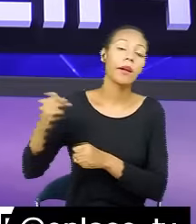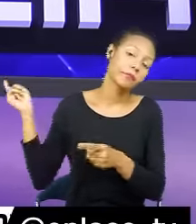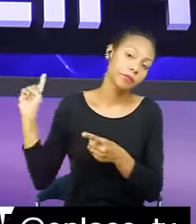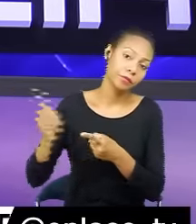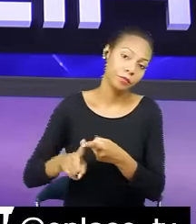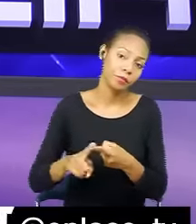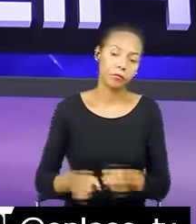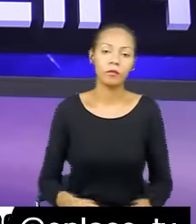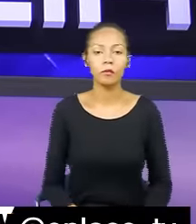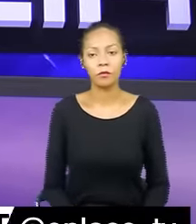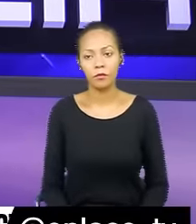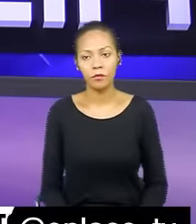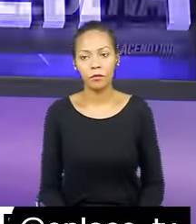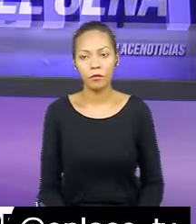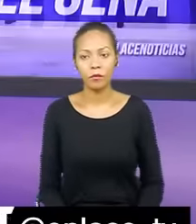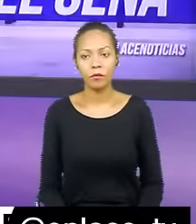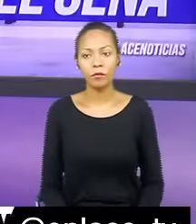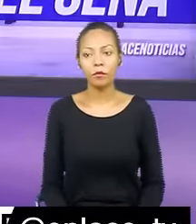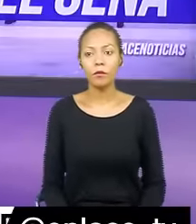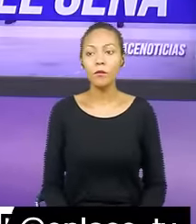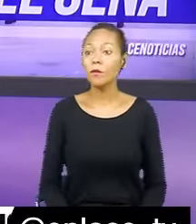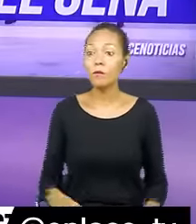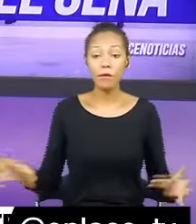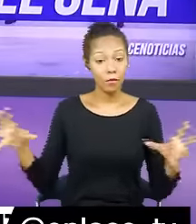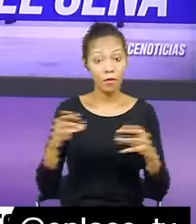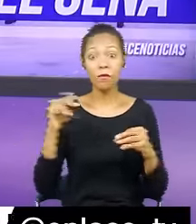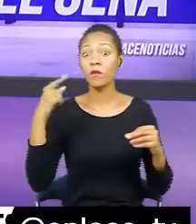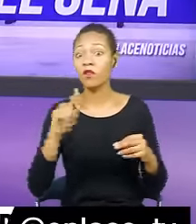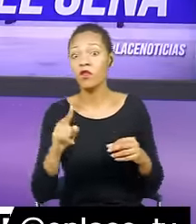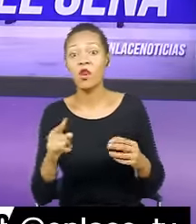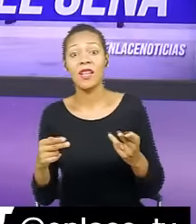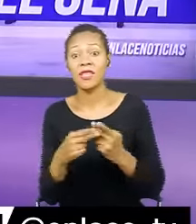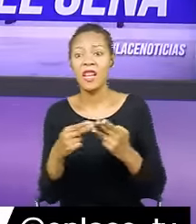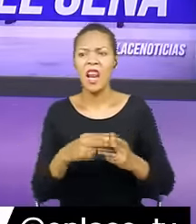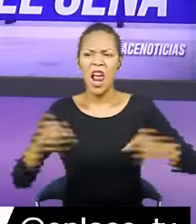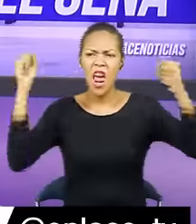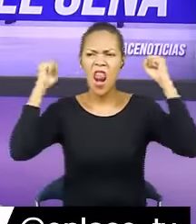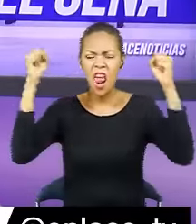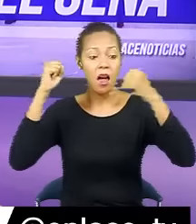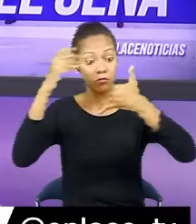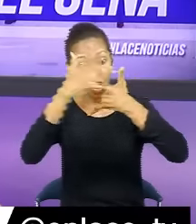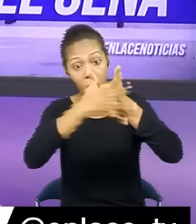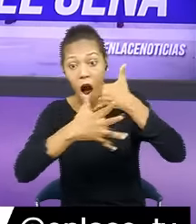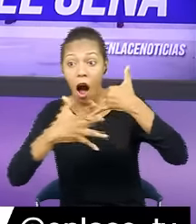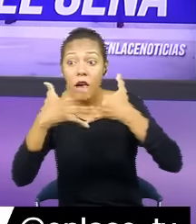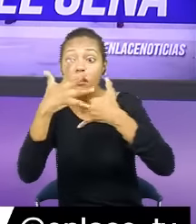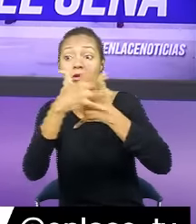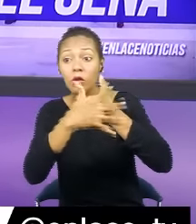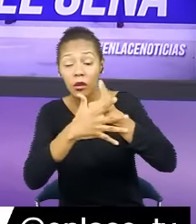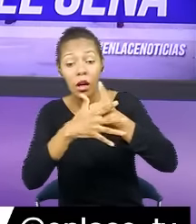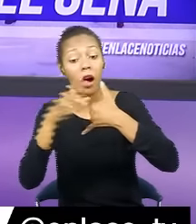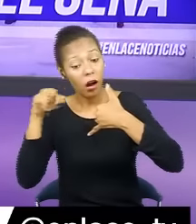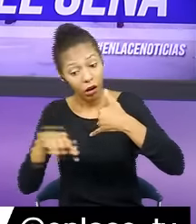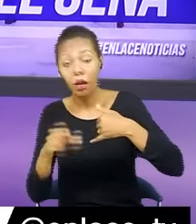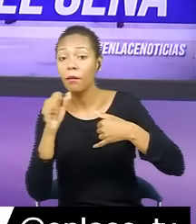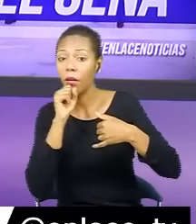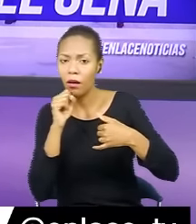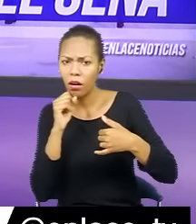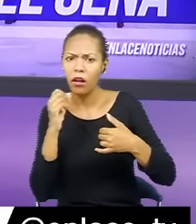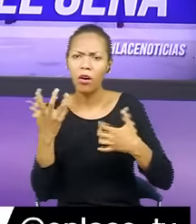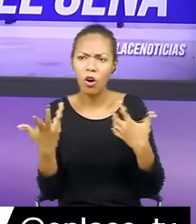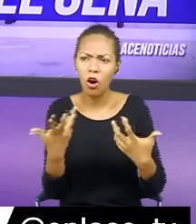Aprendices, instructores y personal administrativo del SENA se encuentra en paro a nivel nacional. En la ciudad, la protesta la adelantan a las afueras del